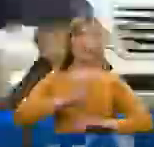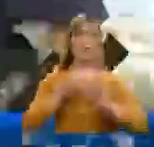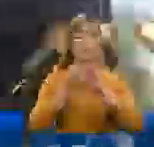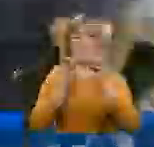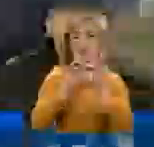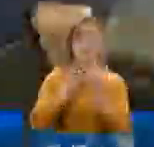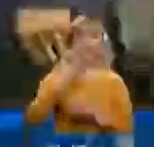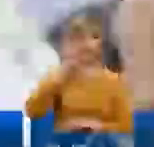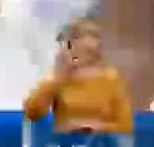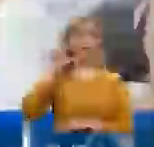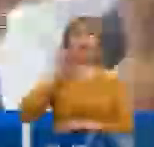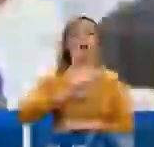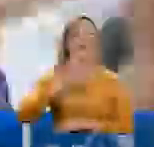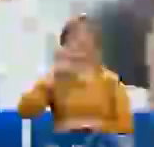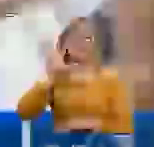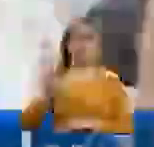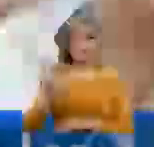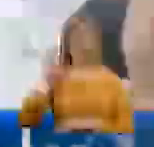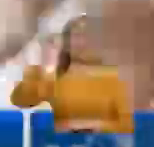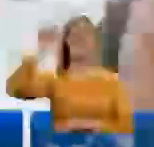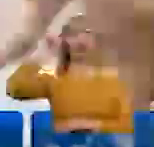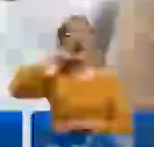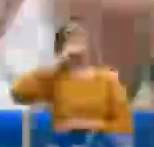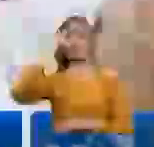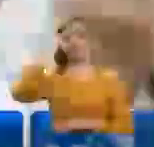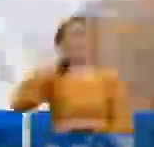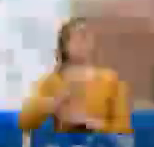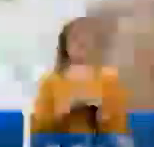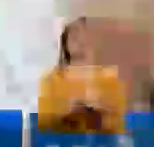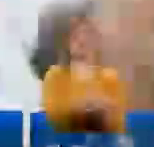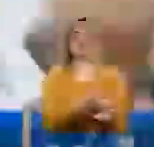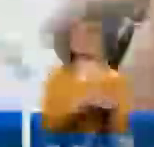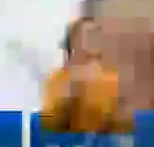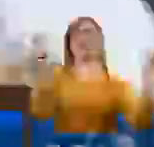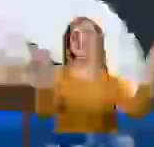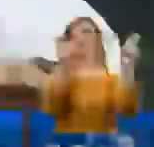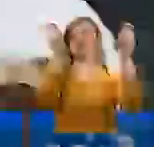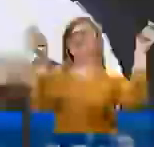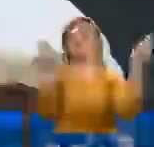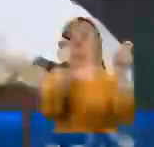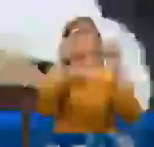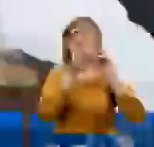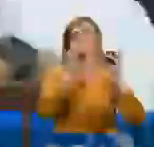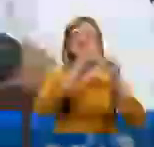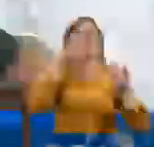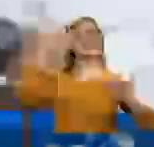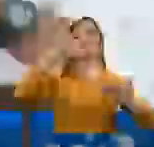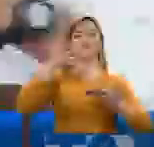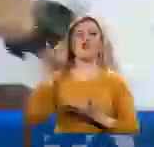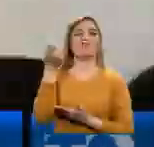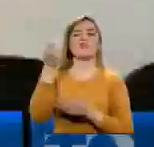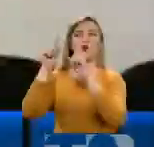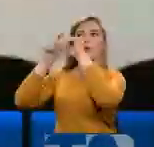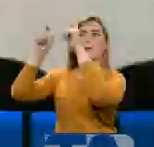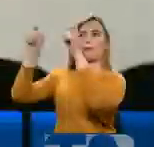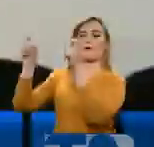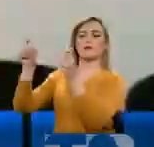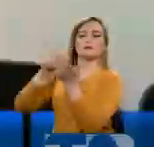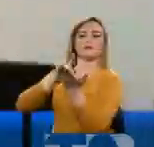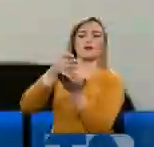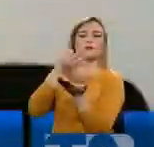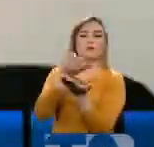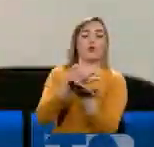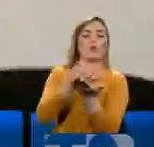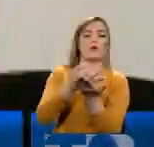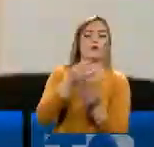País y el gobierno de Correa financiaron actividades proselitistas y celebraciones partidistas con dinero de empresarios que recibieron